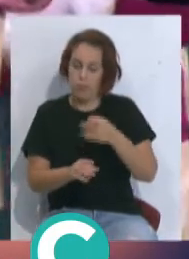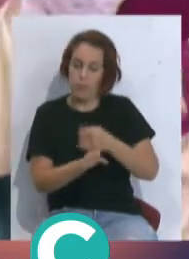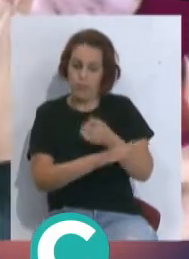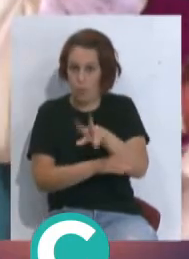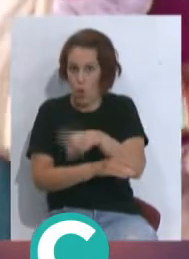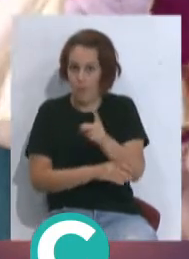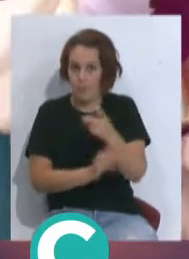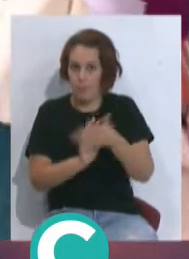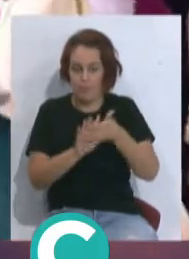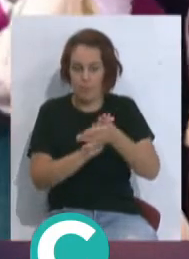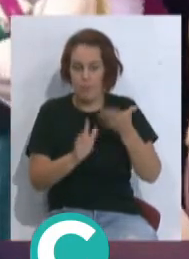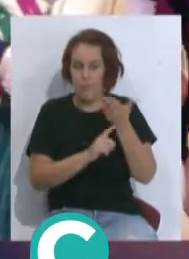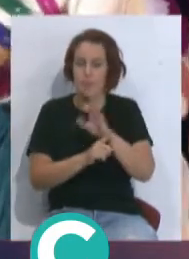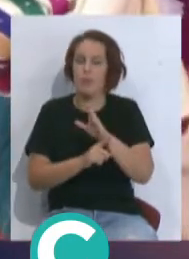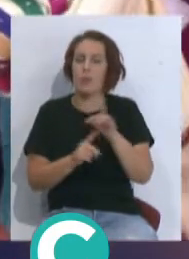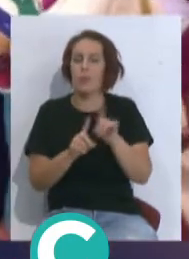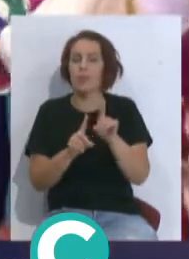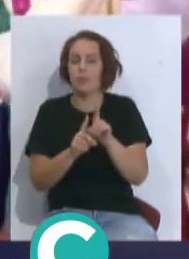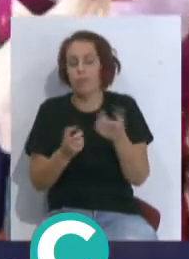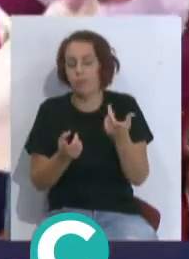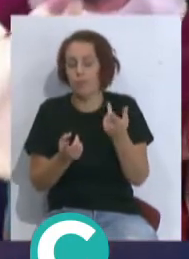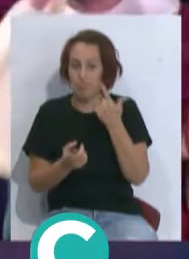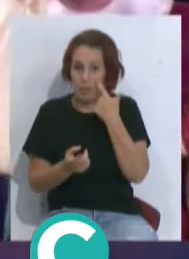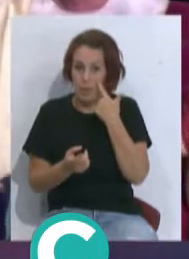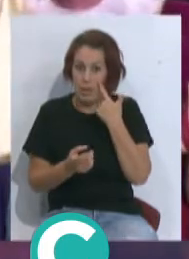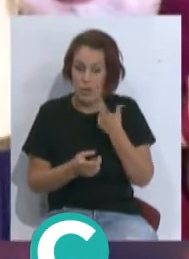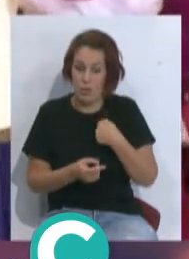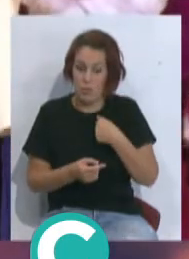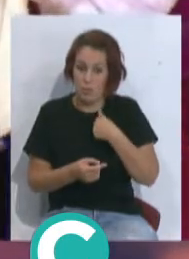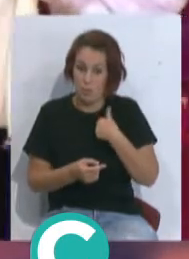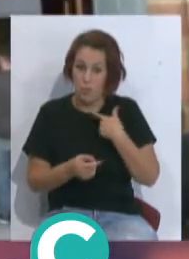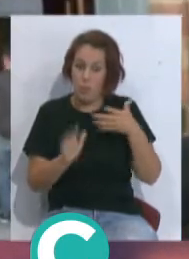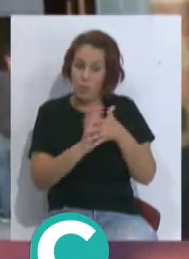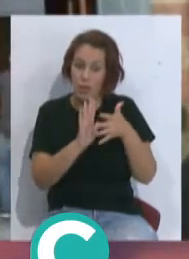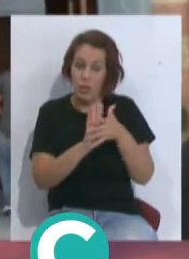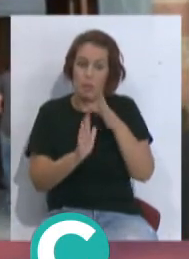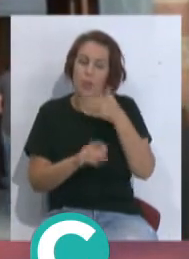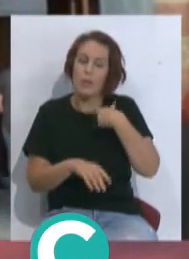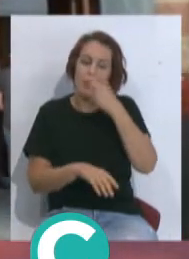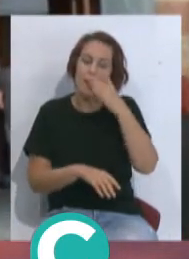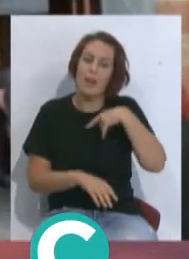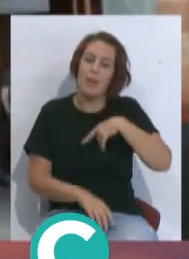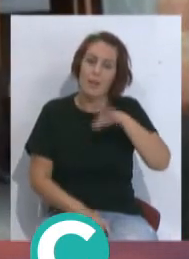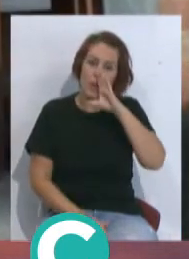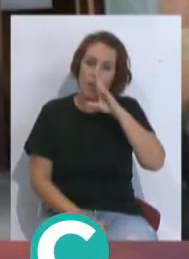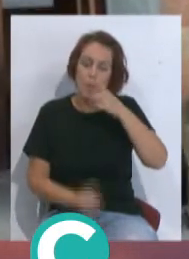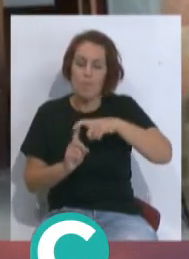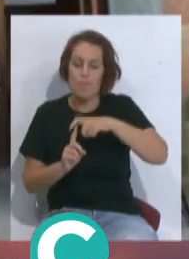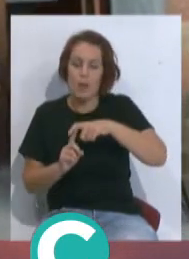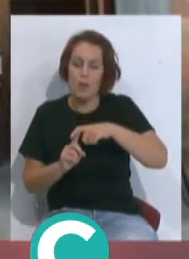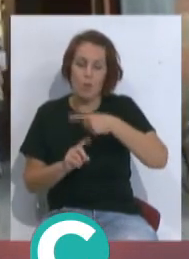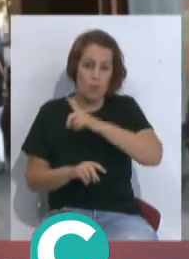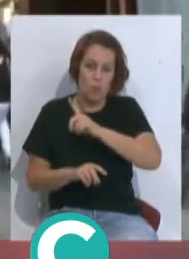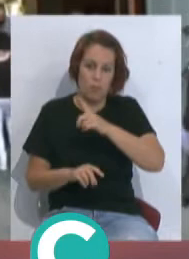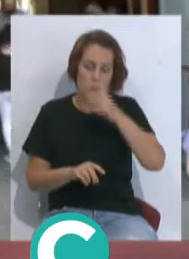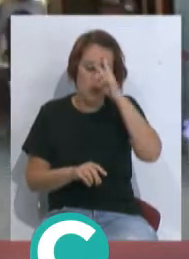Claro, se habla de propuestas como. No, bueno, claro. Yo, mira, de todos los argumentos que he dado por los que yo creo que el carnaval debería ser en febrero y en mayo, el que menos me preocupa es que no